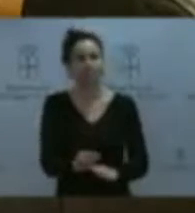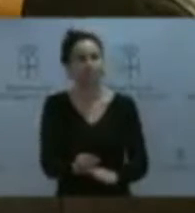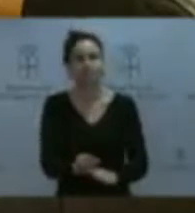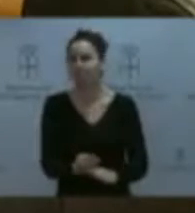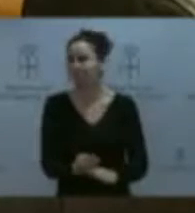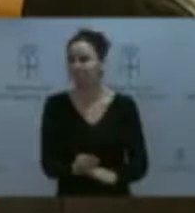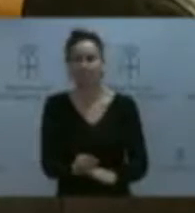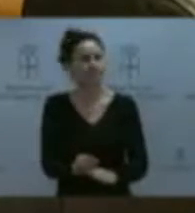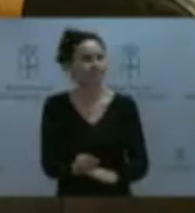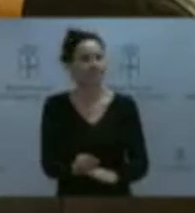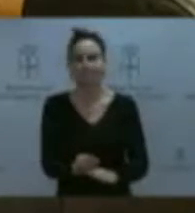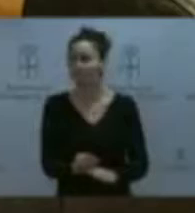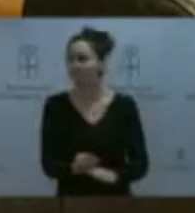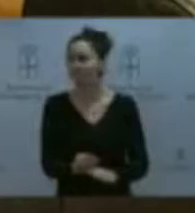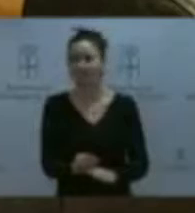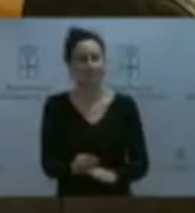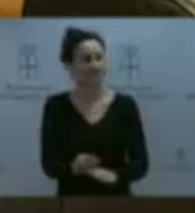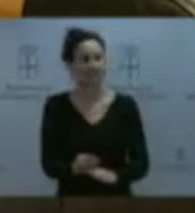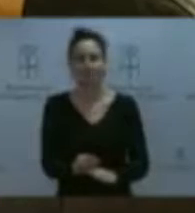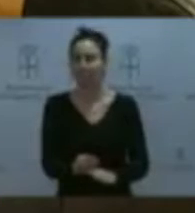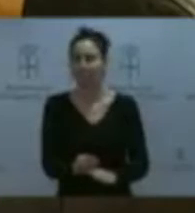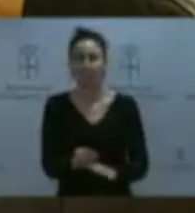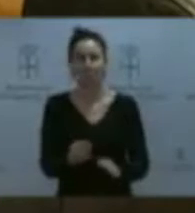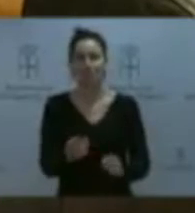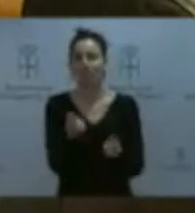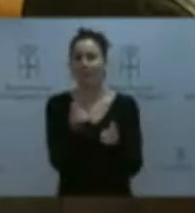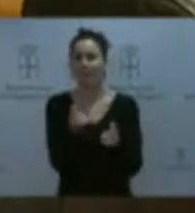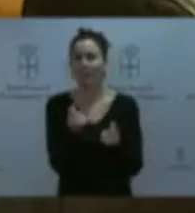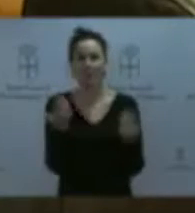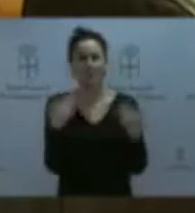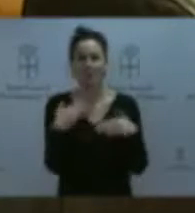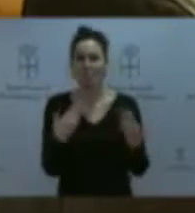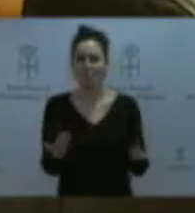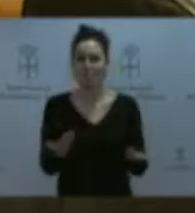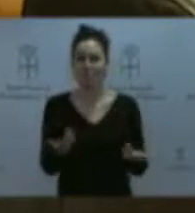entidad presupuestaria ni capacidad